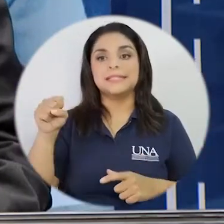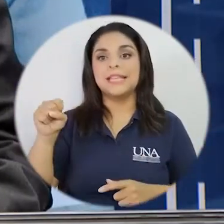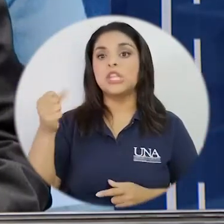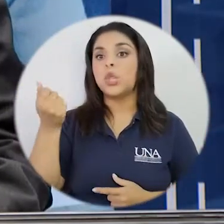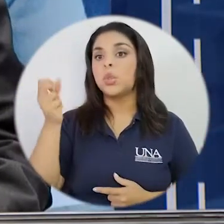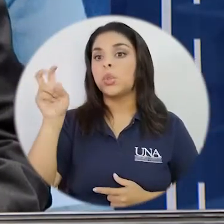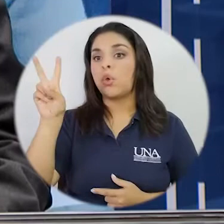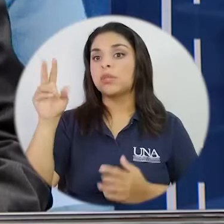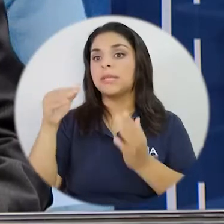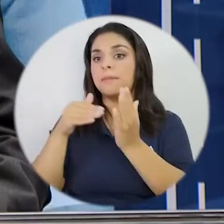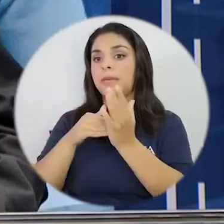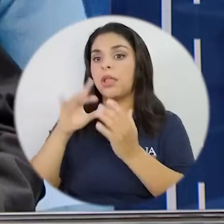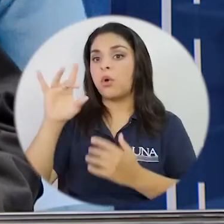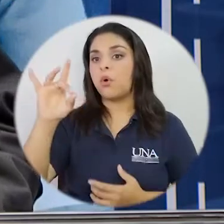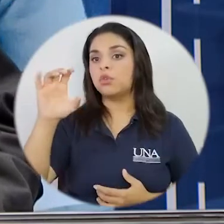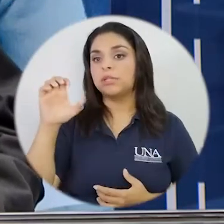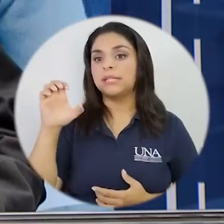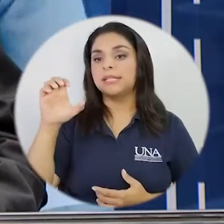es cierto,